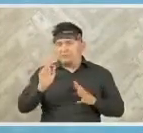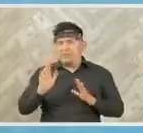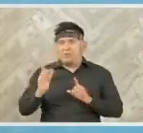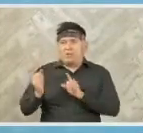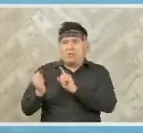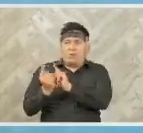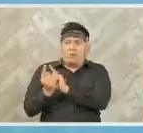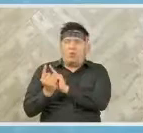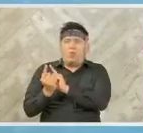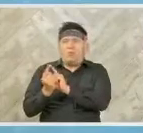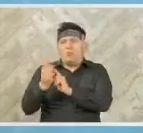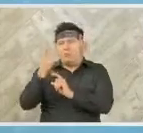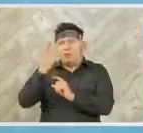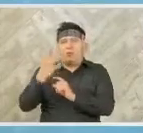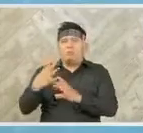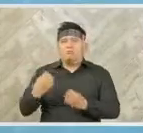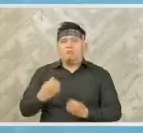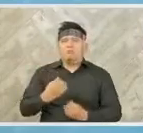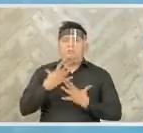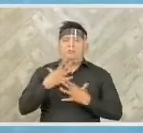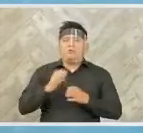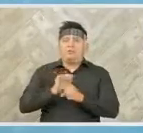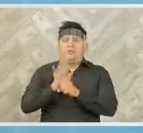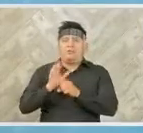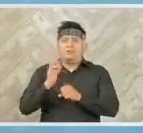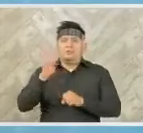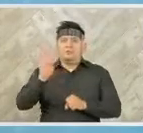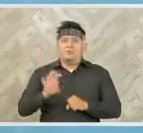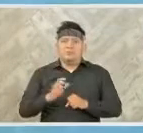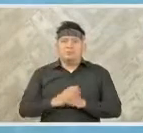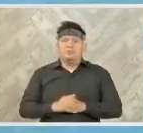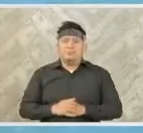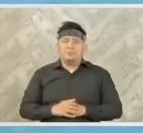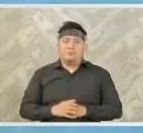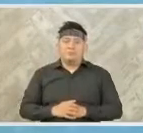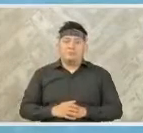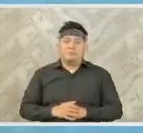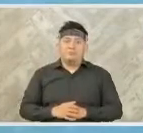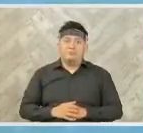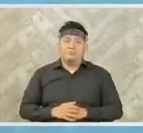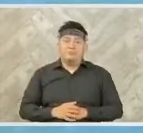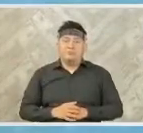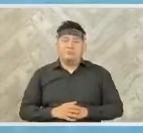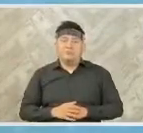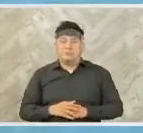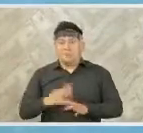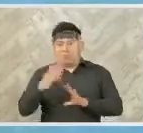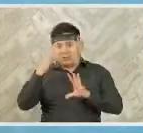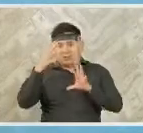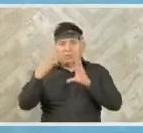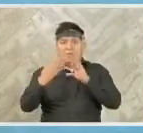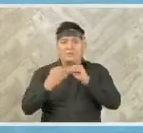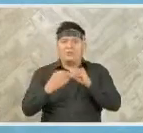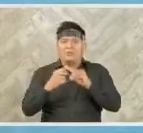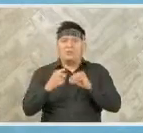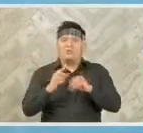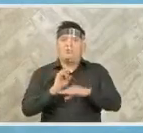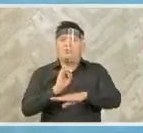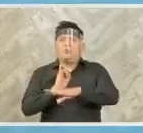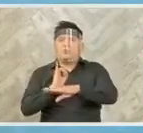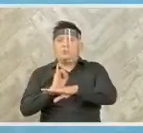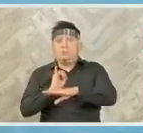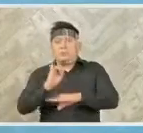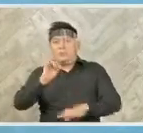contagios. Por eso la administración unió esfuerzos con el Instituto Penitenciario. Hicimos una